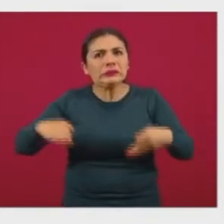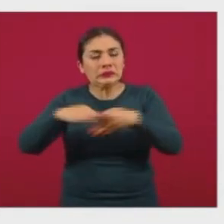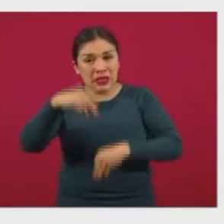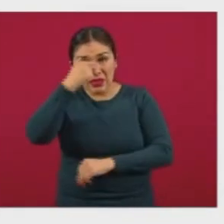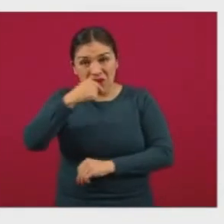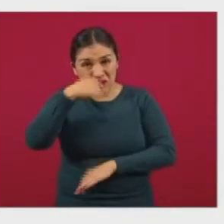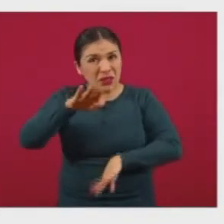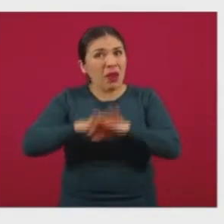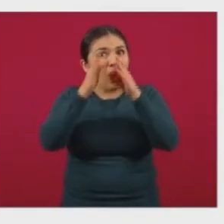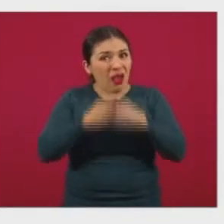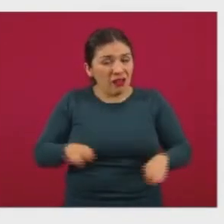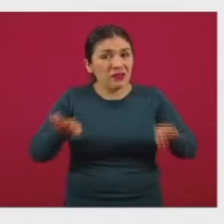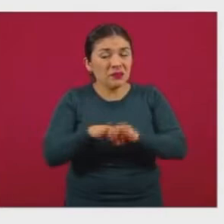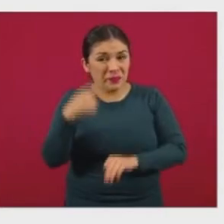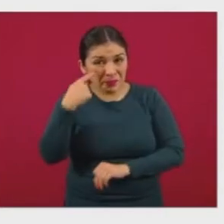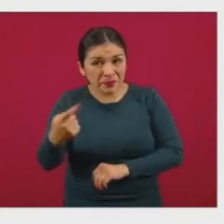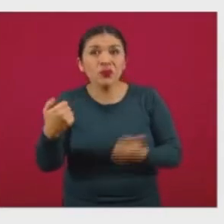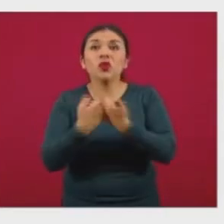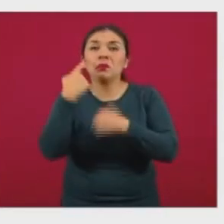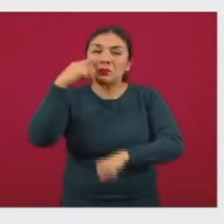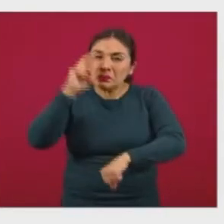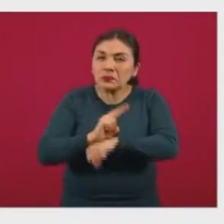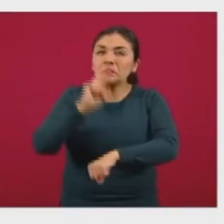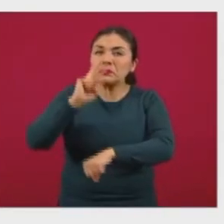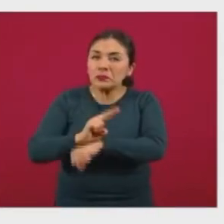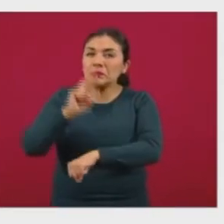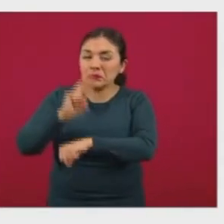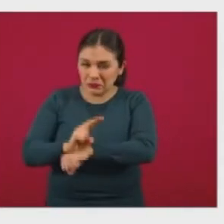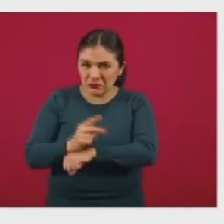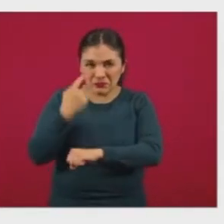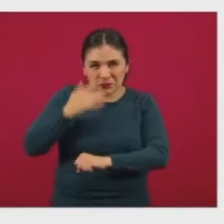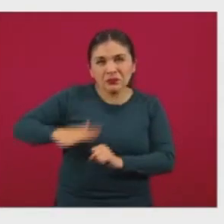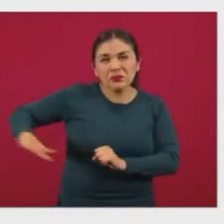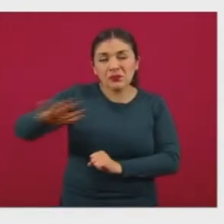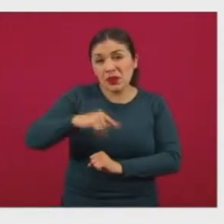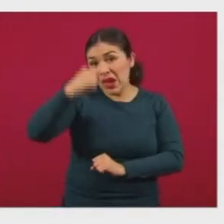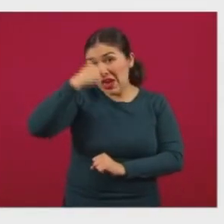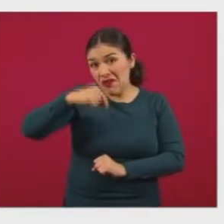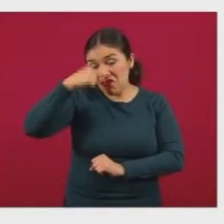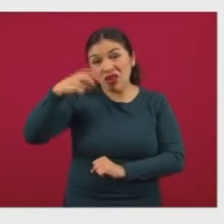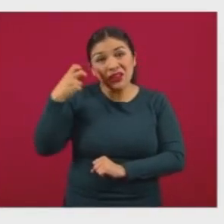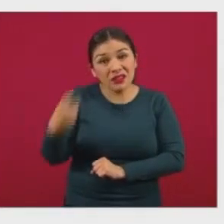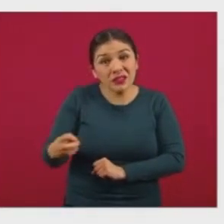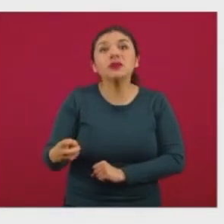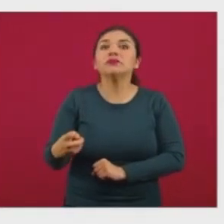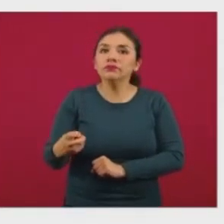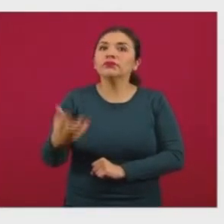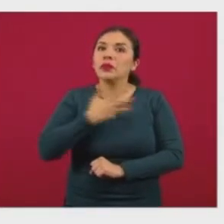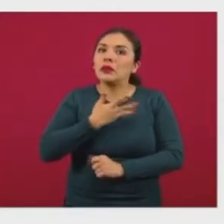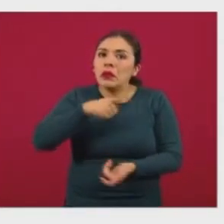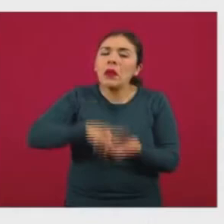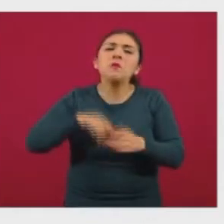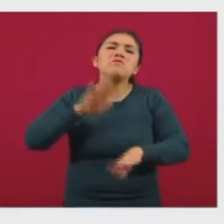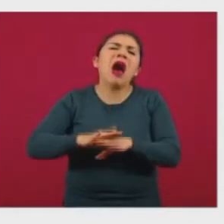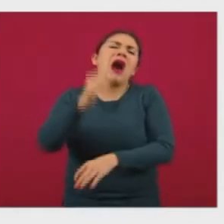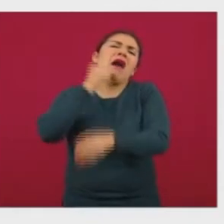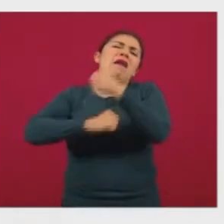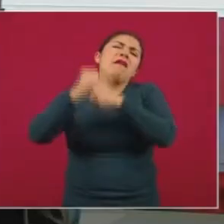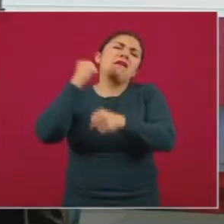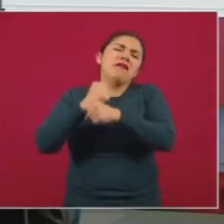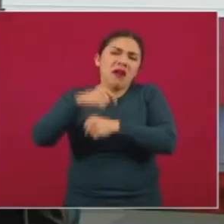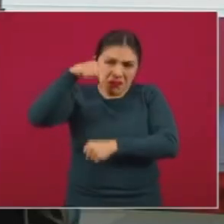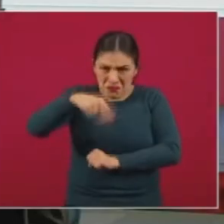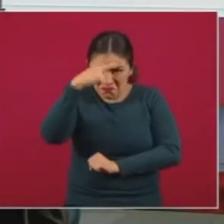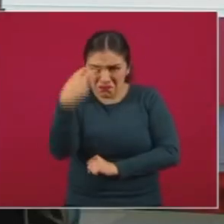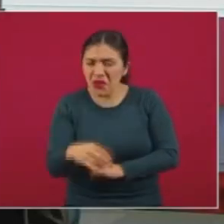manera importante bajo esta vigilancia o modelo centinela. La influenza lógicamente tiene muchos más años circulando, no solo